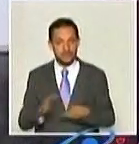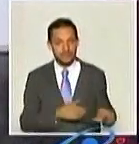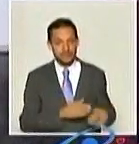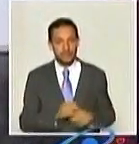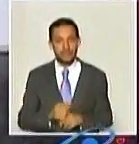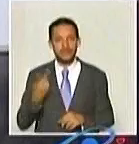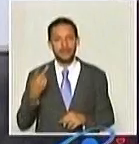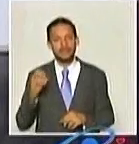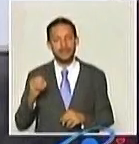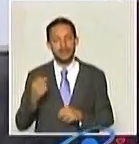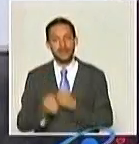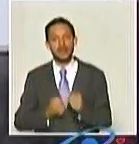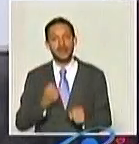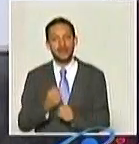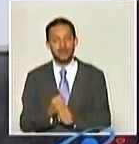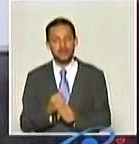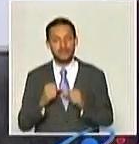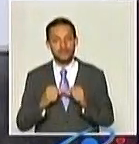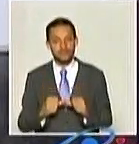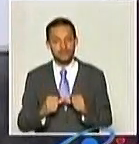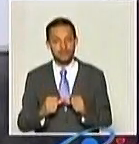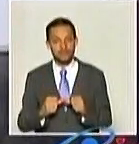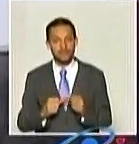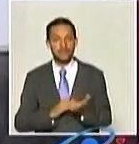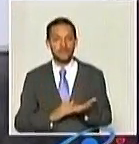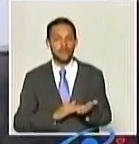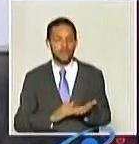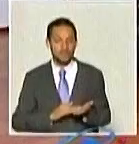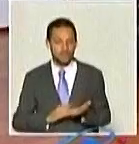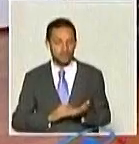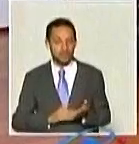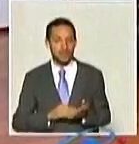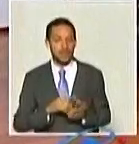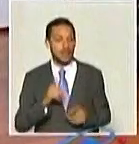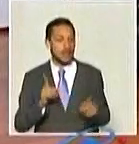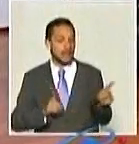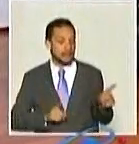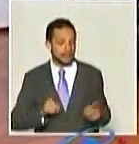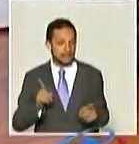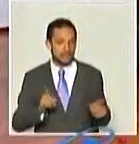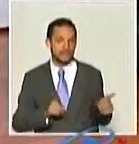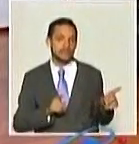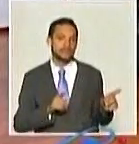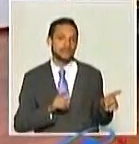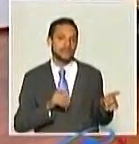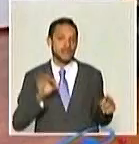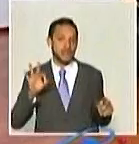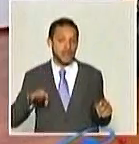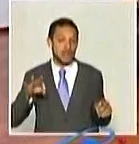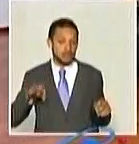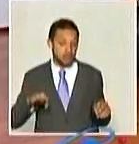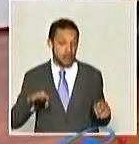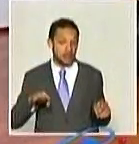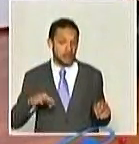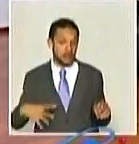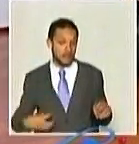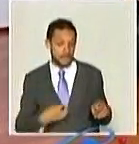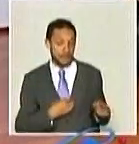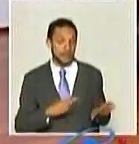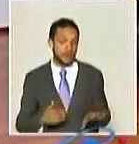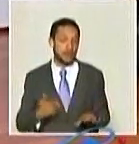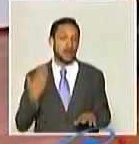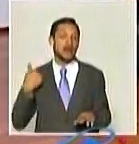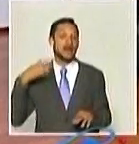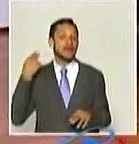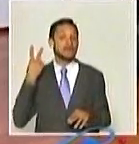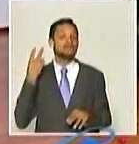20 años. 20 años para que usted manifieste un cáncer, que se lo lleva en 3 meses, ¿cierto? Usted lleva 20 años ahí incubándose